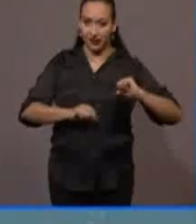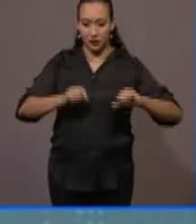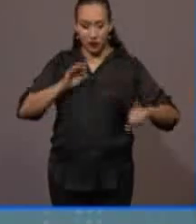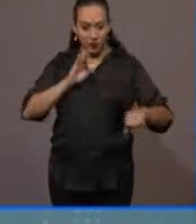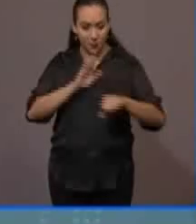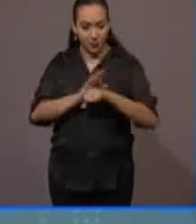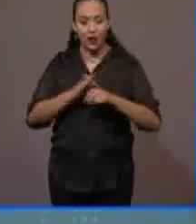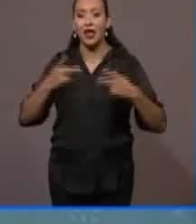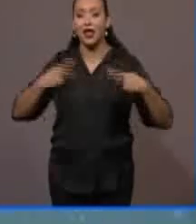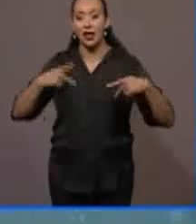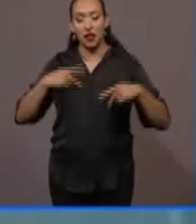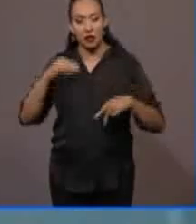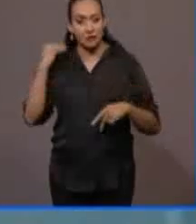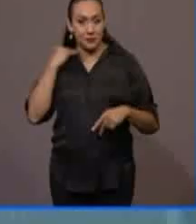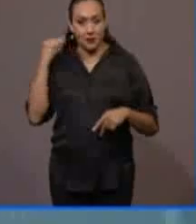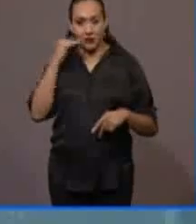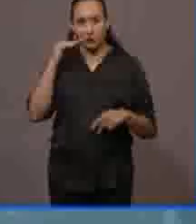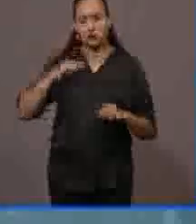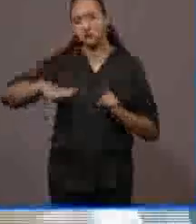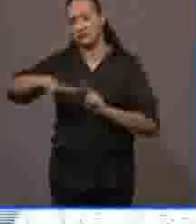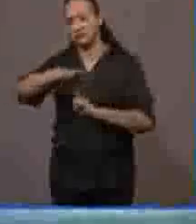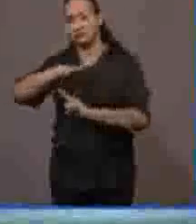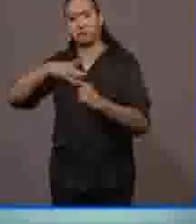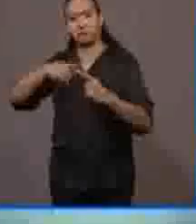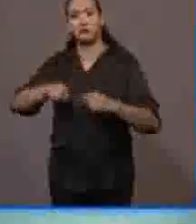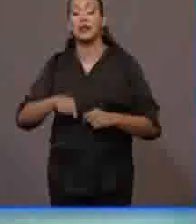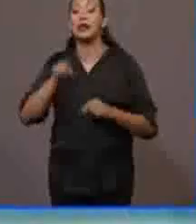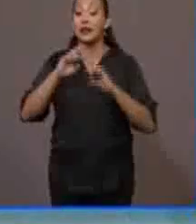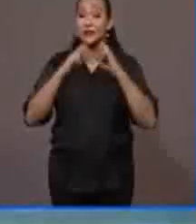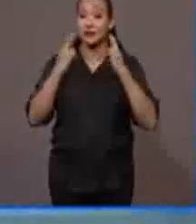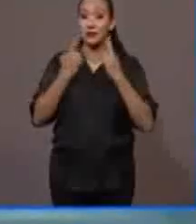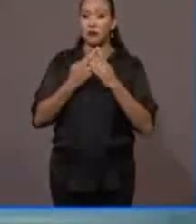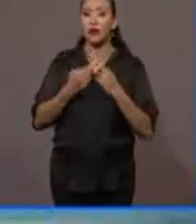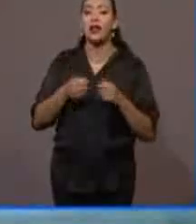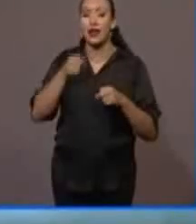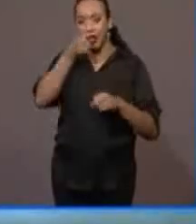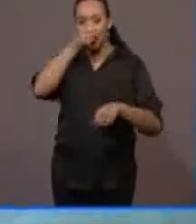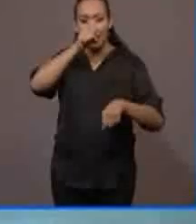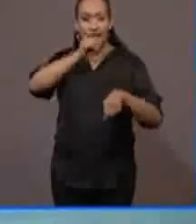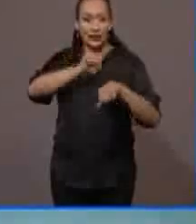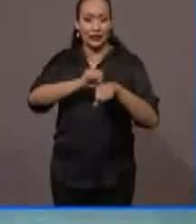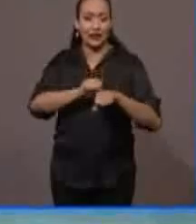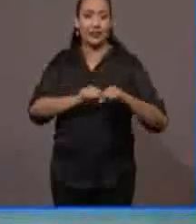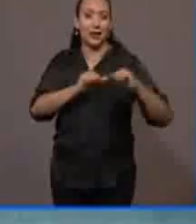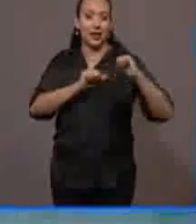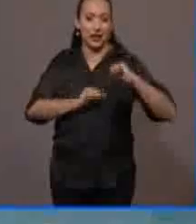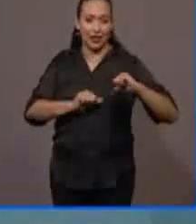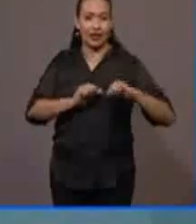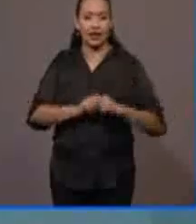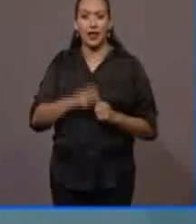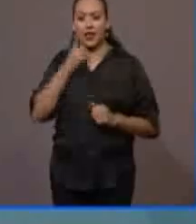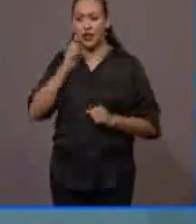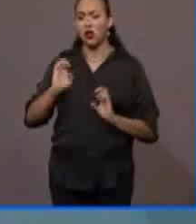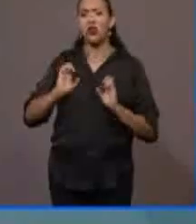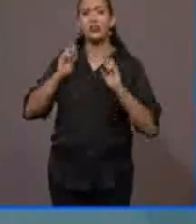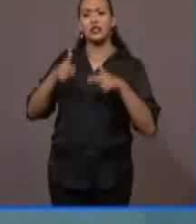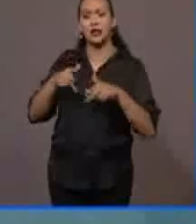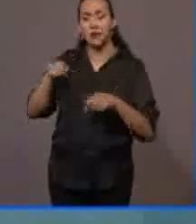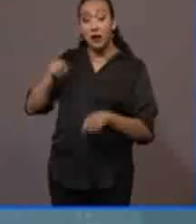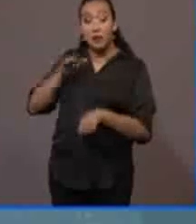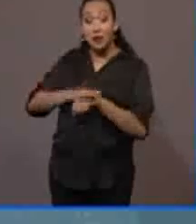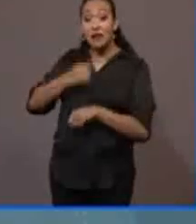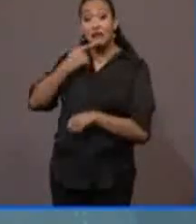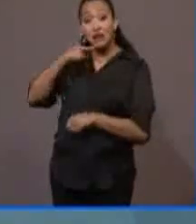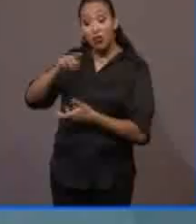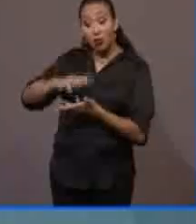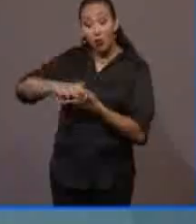personas, incluso en contextos adversos. En este encuentro, la secretaria técnica de combate a la tortura detalló que Chiapas es la entidad con